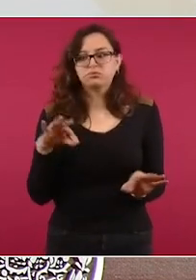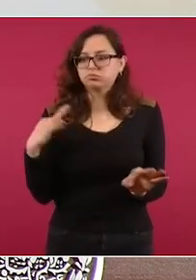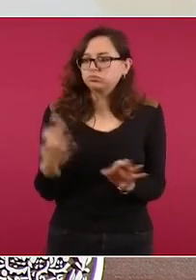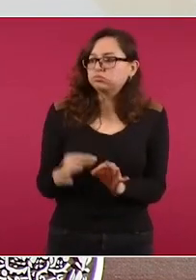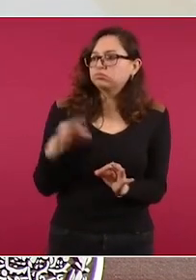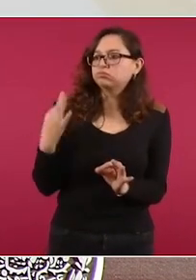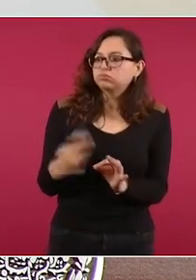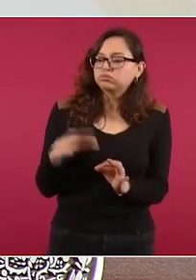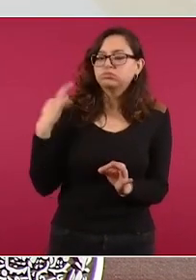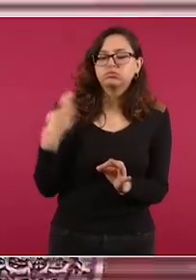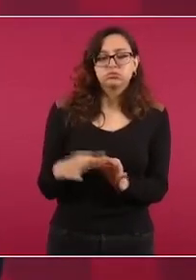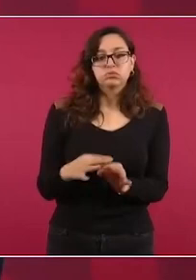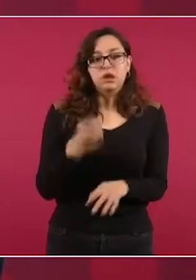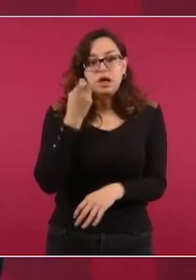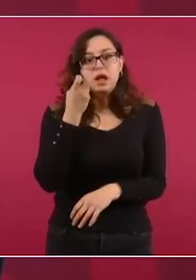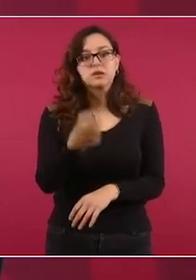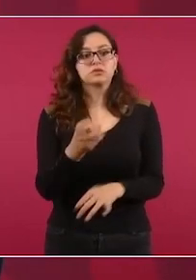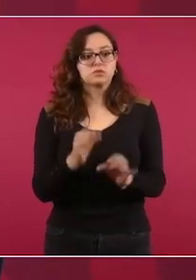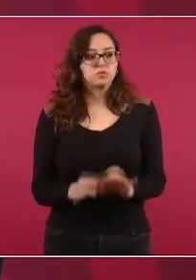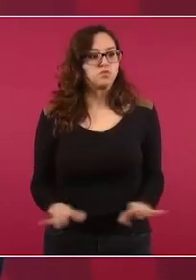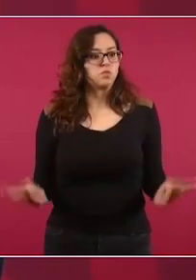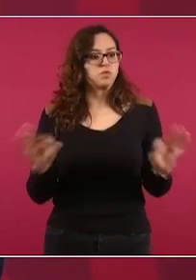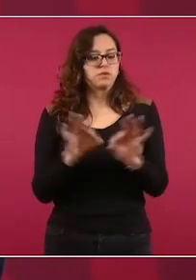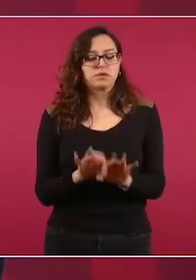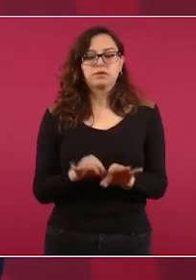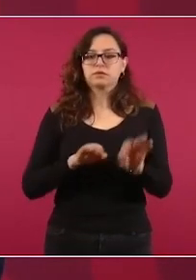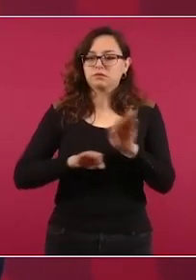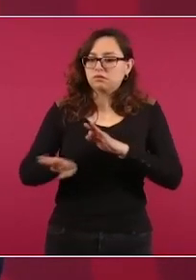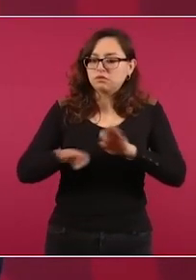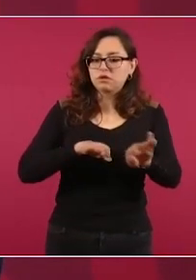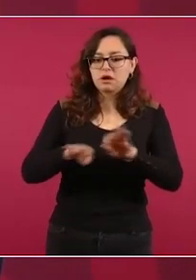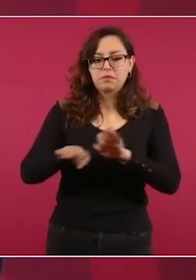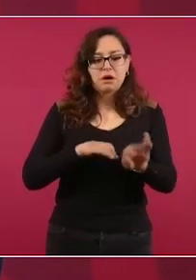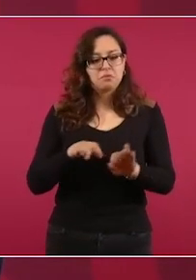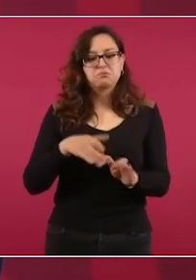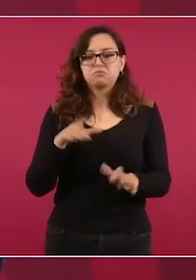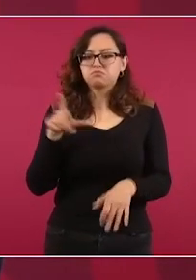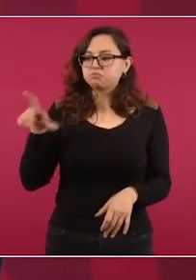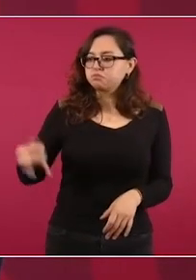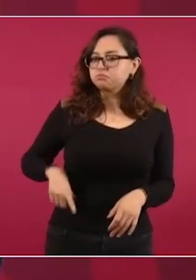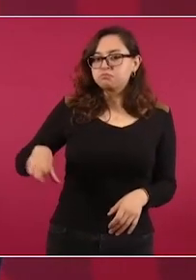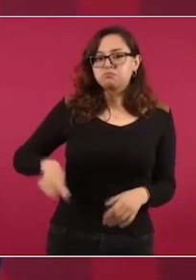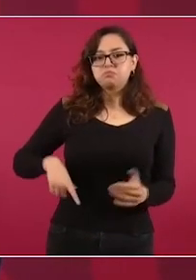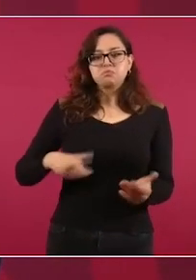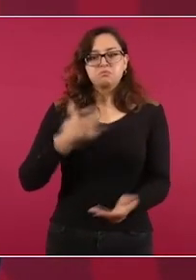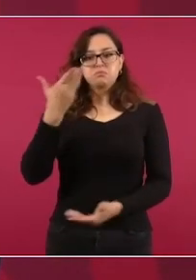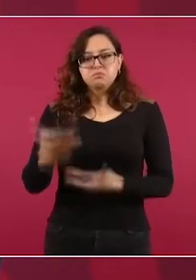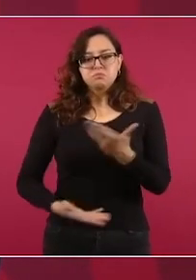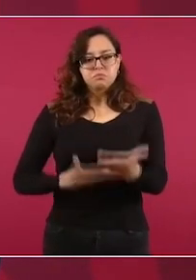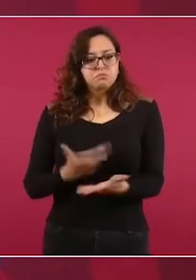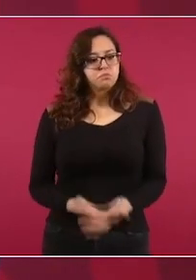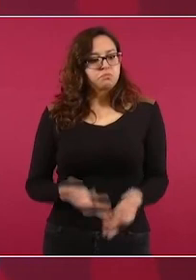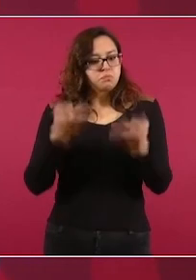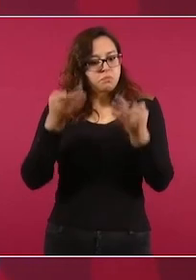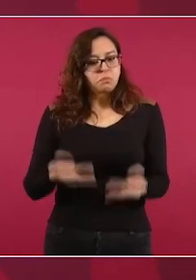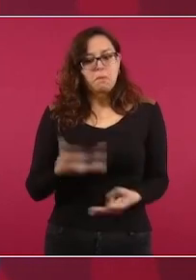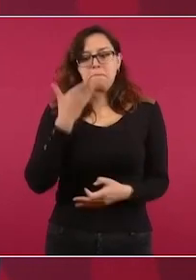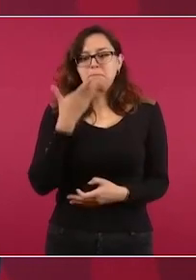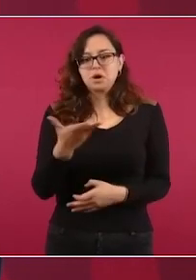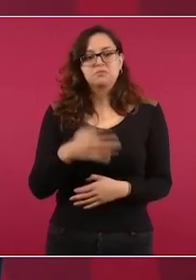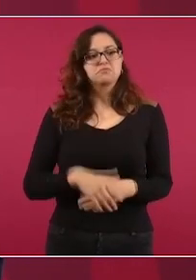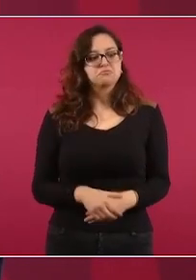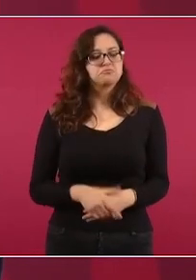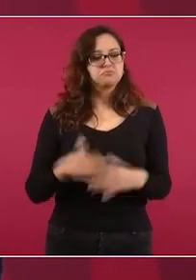hechos y es una servidora pública ejemplar. Le tenemos toda